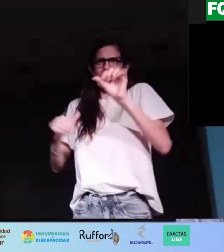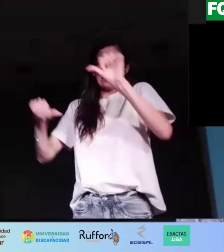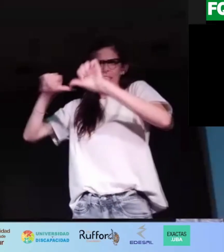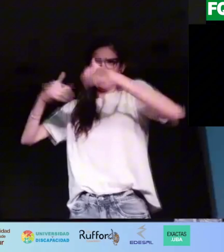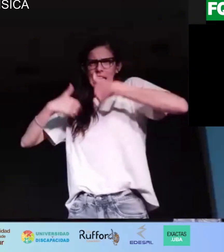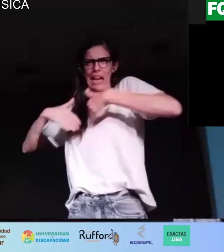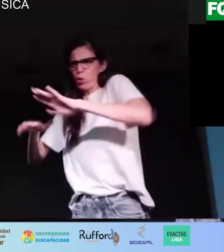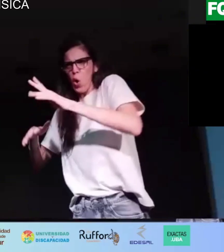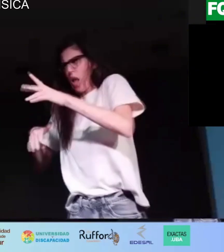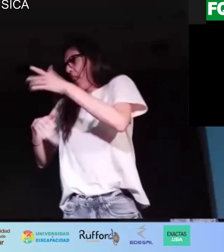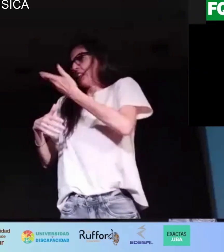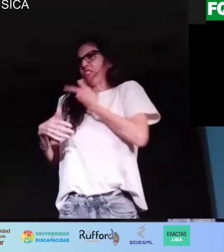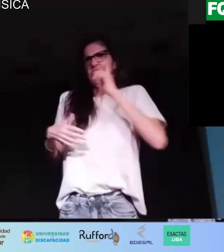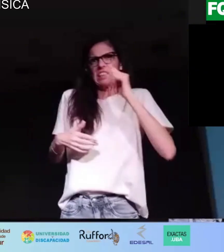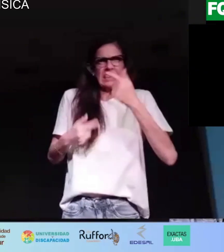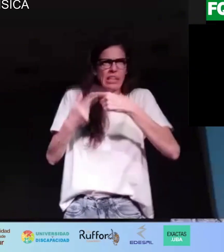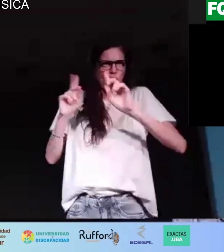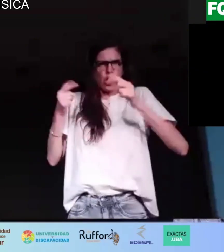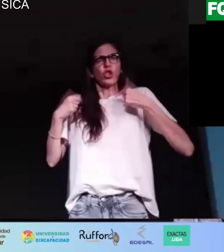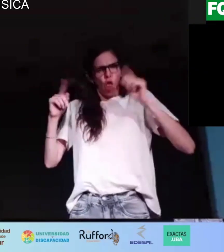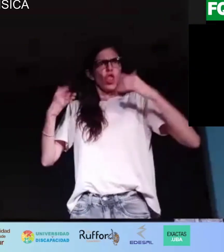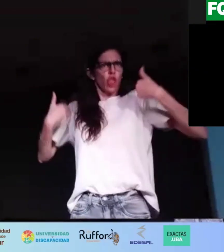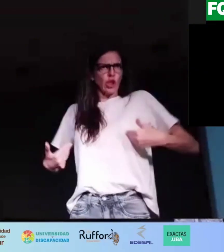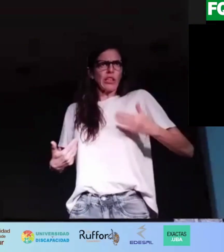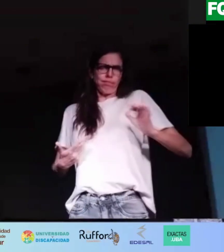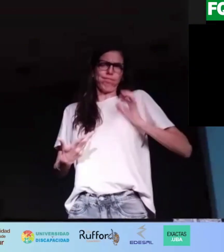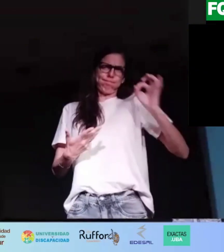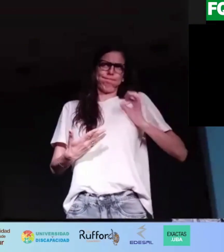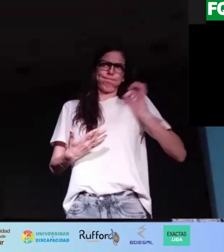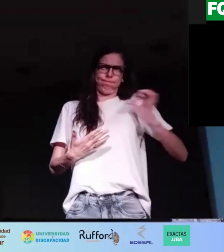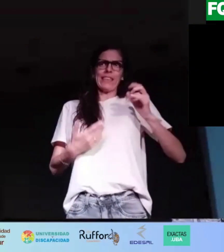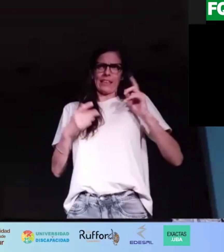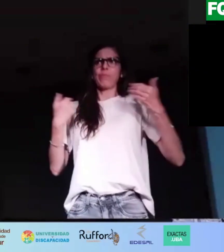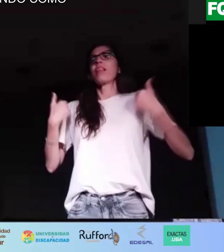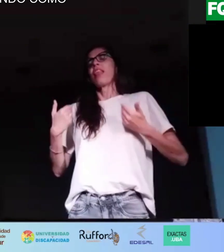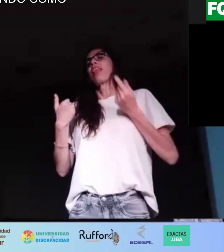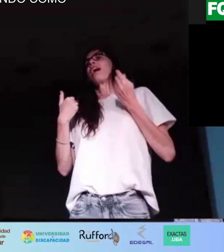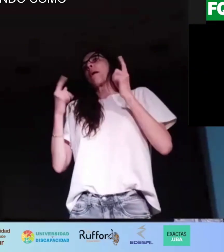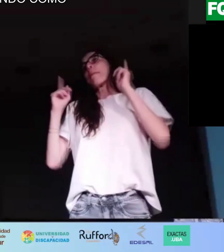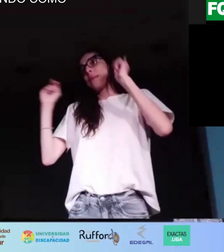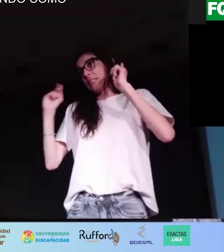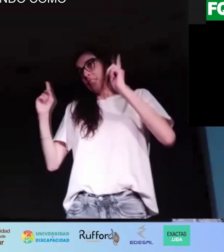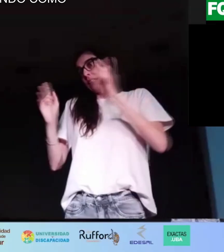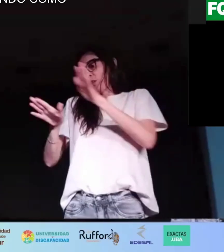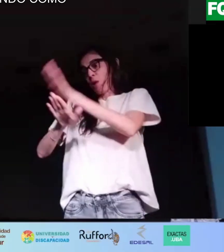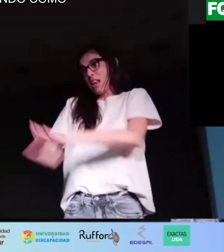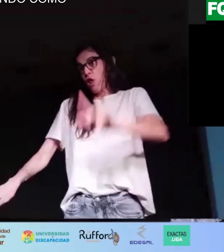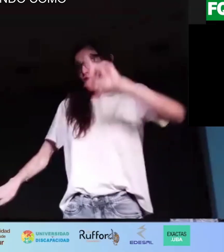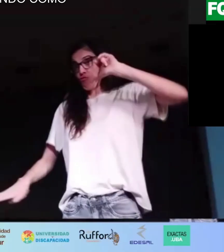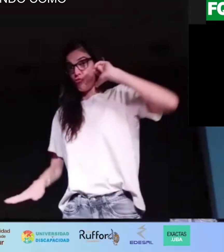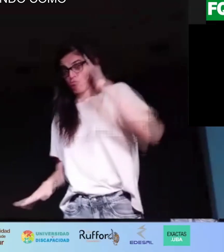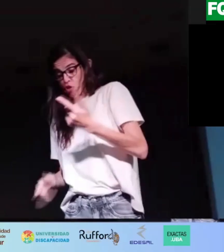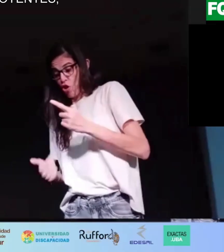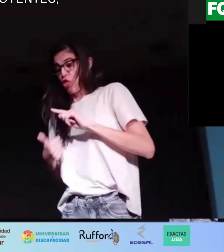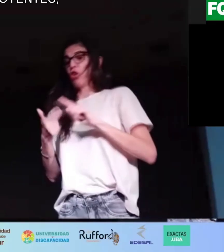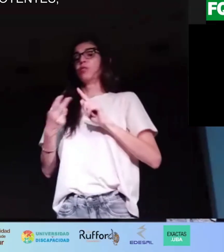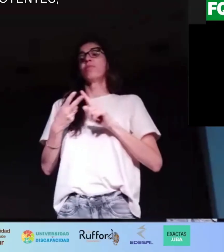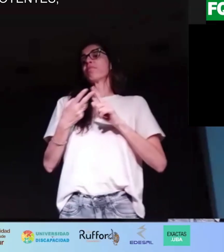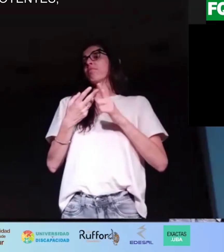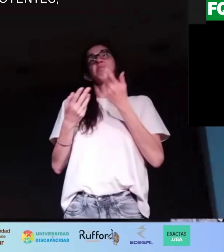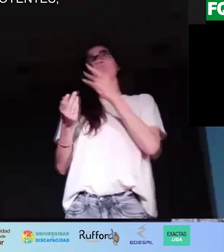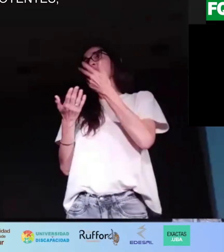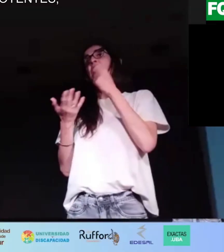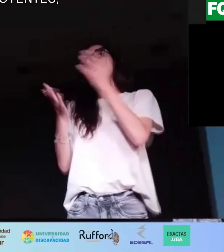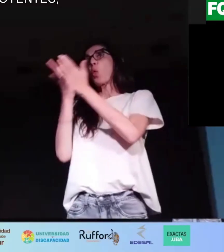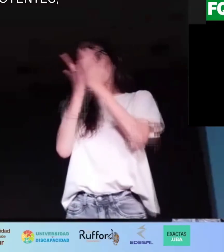docente, no de ciencias naturales ni de física, no, pero sí soy docente. He estado muchos años trabajando como maestra con niños